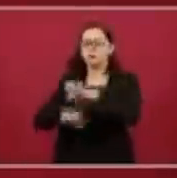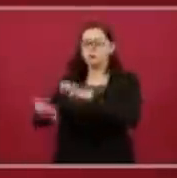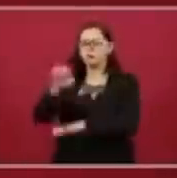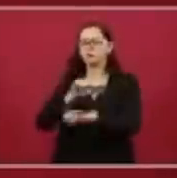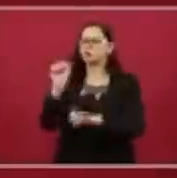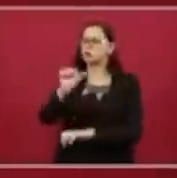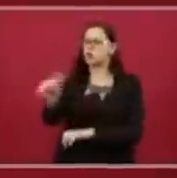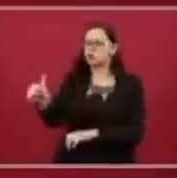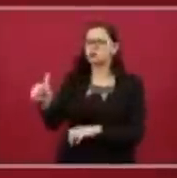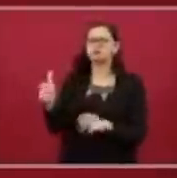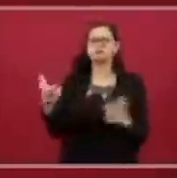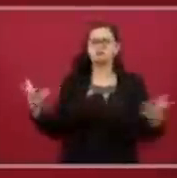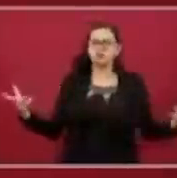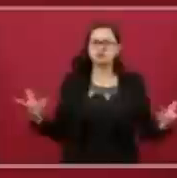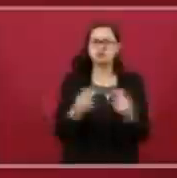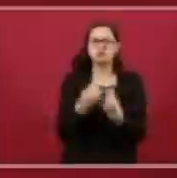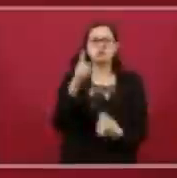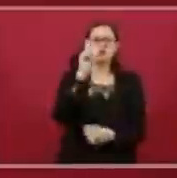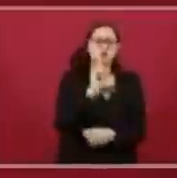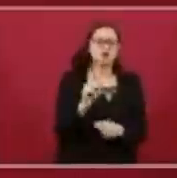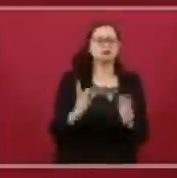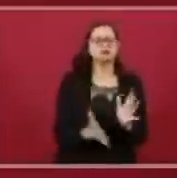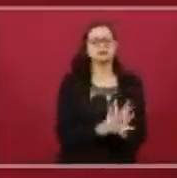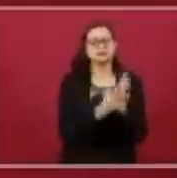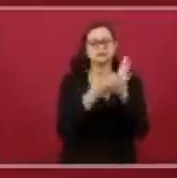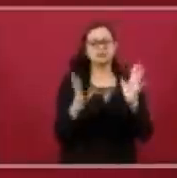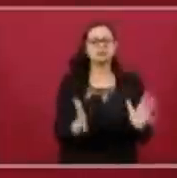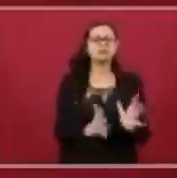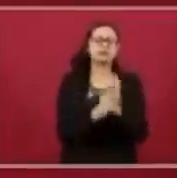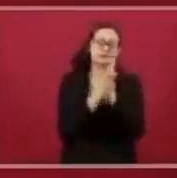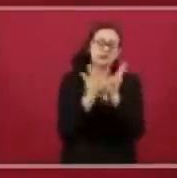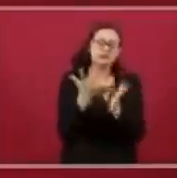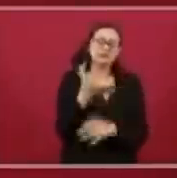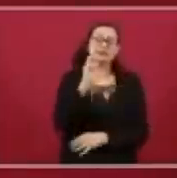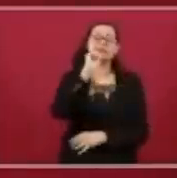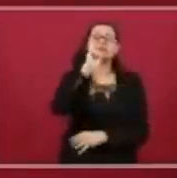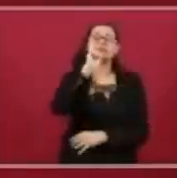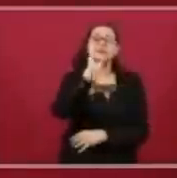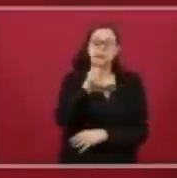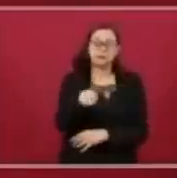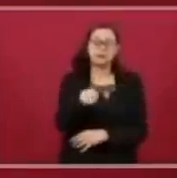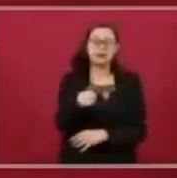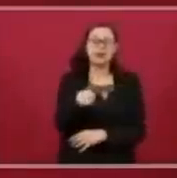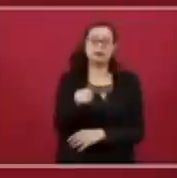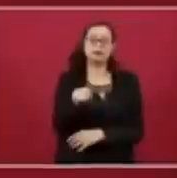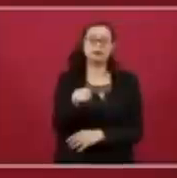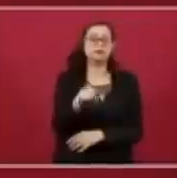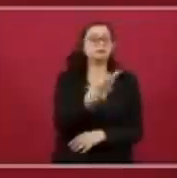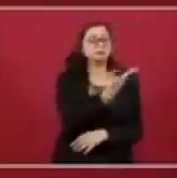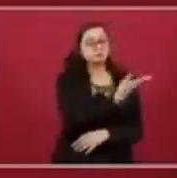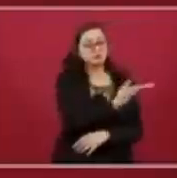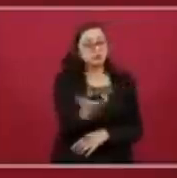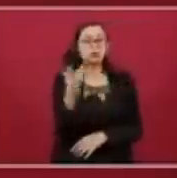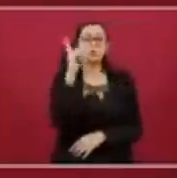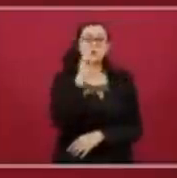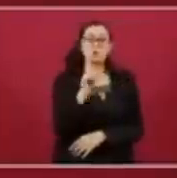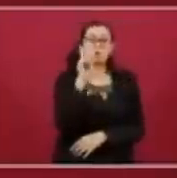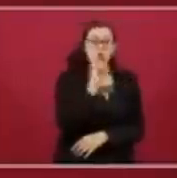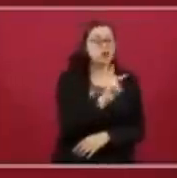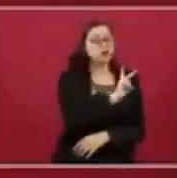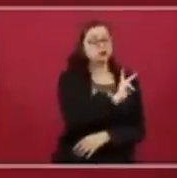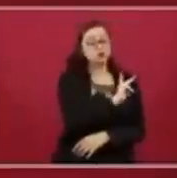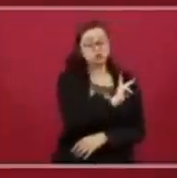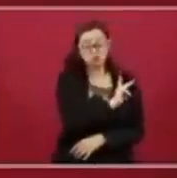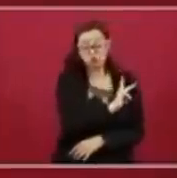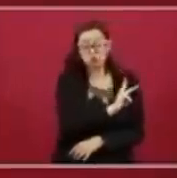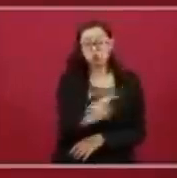otros sectores. Y también yo quisiera decir que todas estas mujeres que participaron,